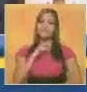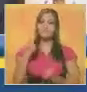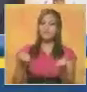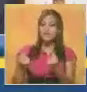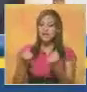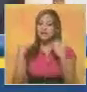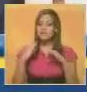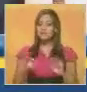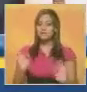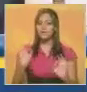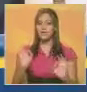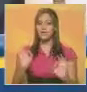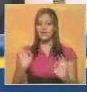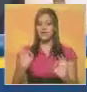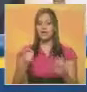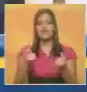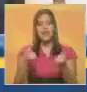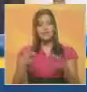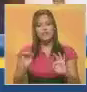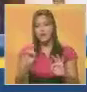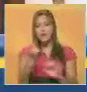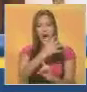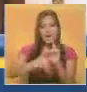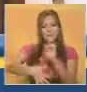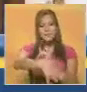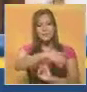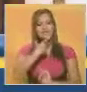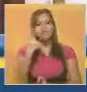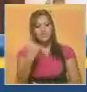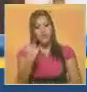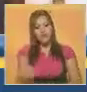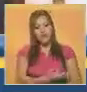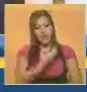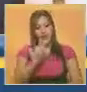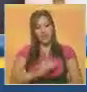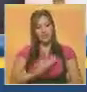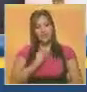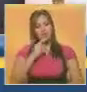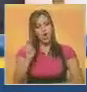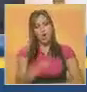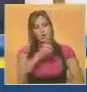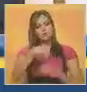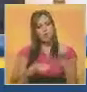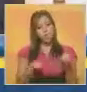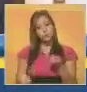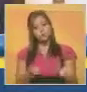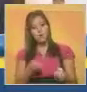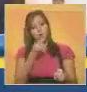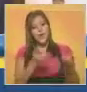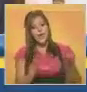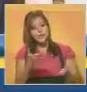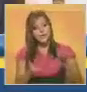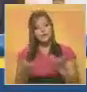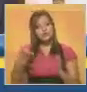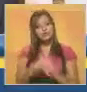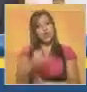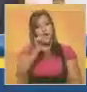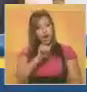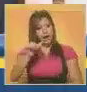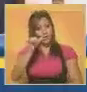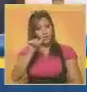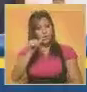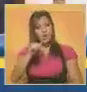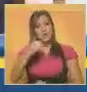recursos naturales? Una política que garantice la explotación racional y equilibrada del agua,